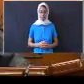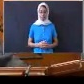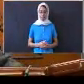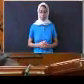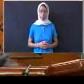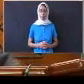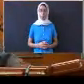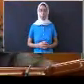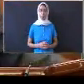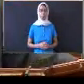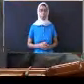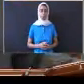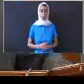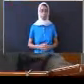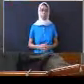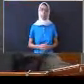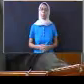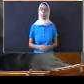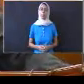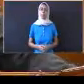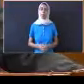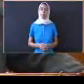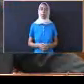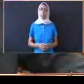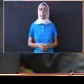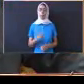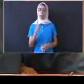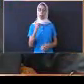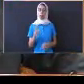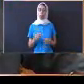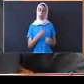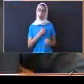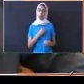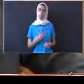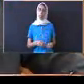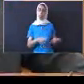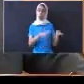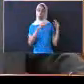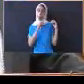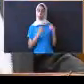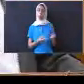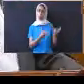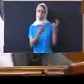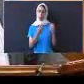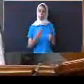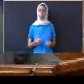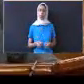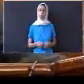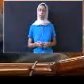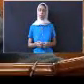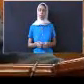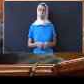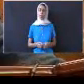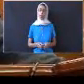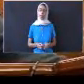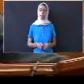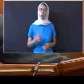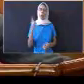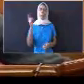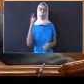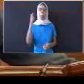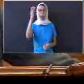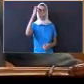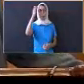para acá. Mientras tanto. Todo lo que hemos meditado hoy. Podemos tomarlo en nuestro corazón.